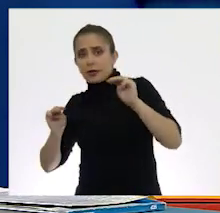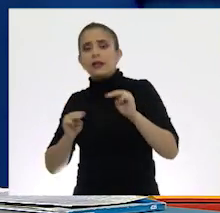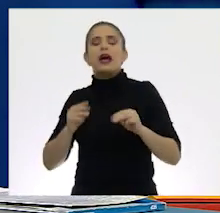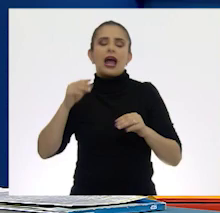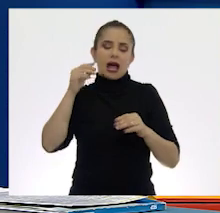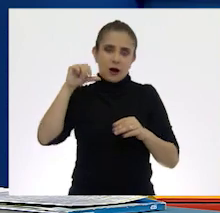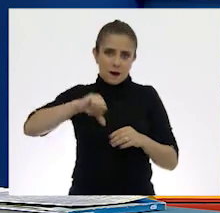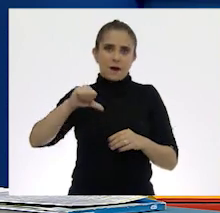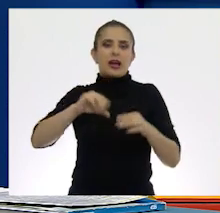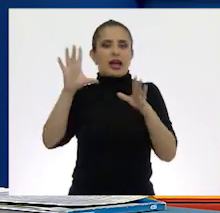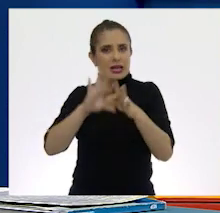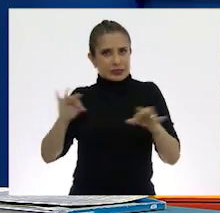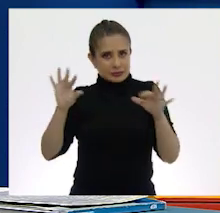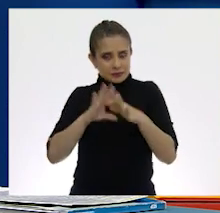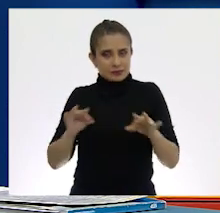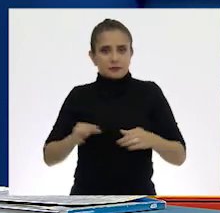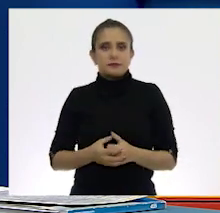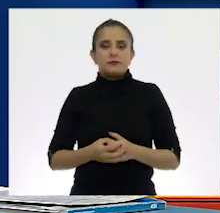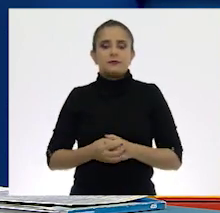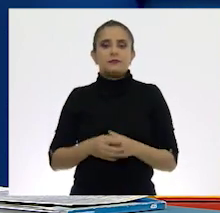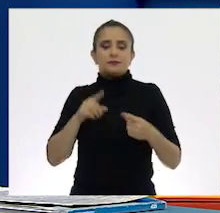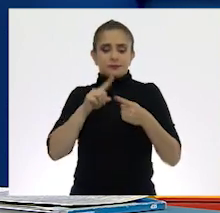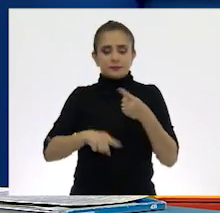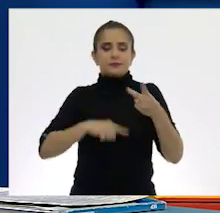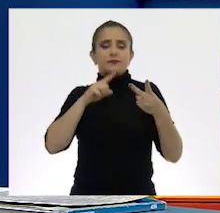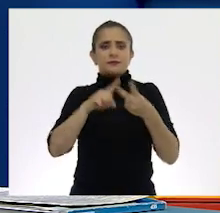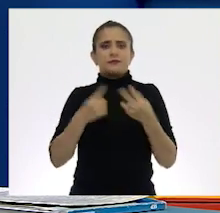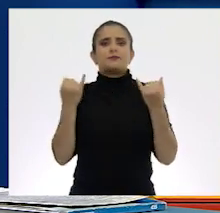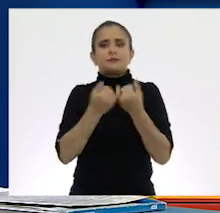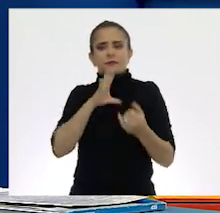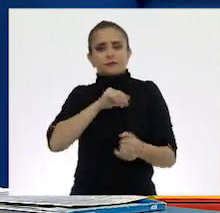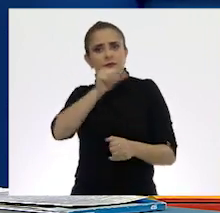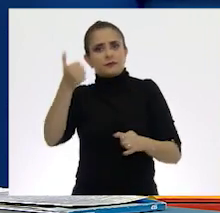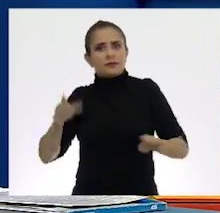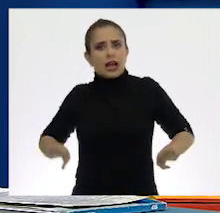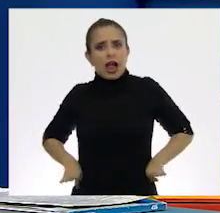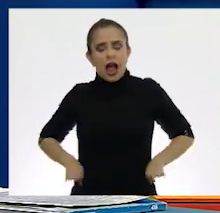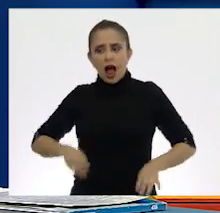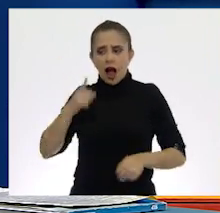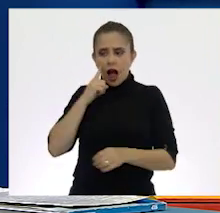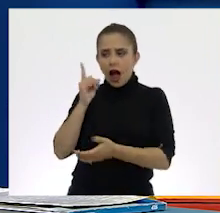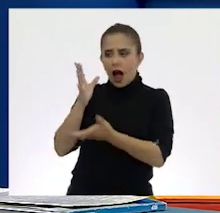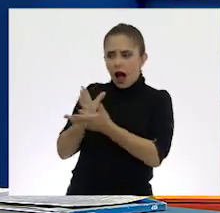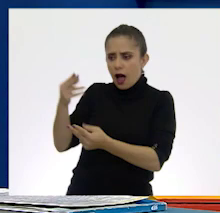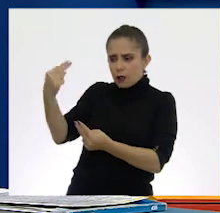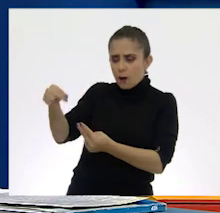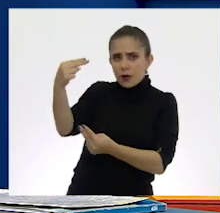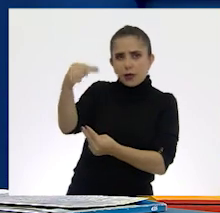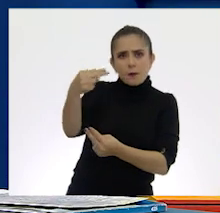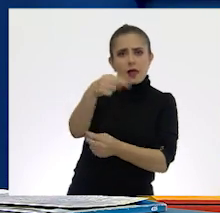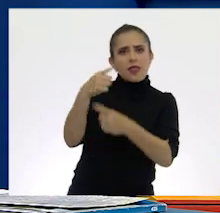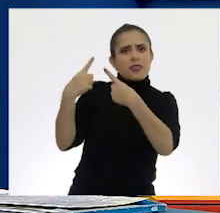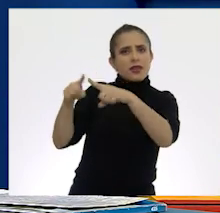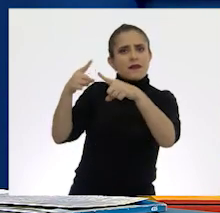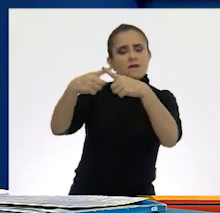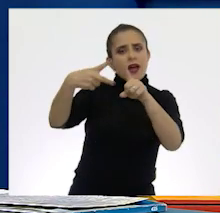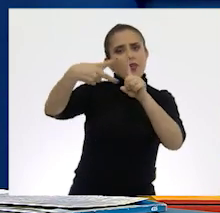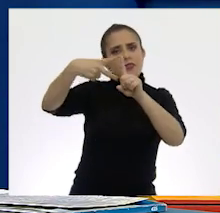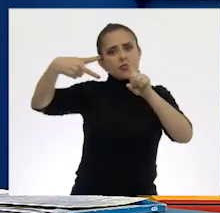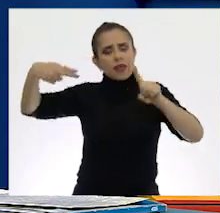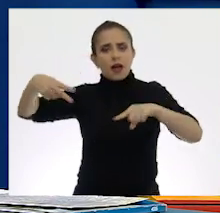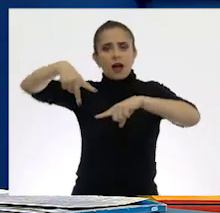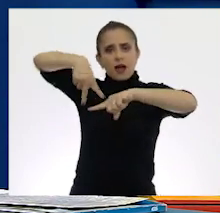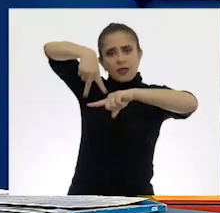otros aspectos que también nos sirven para identificarlos, pero la clase de hoy tiene esa,